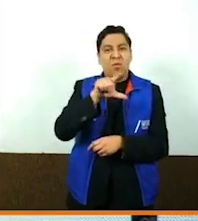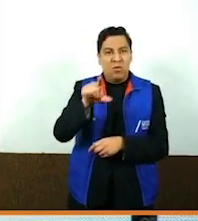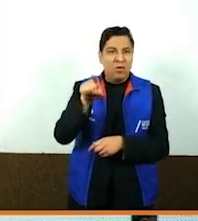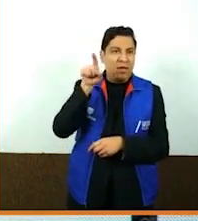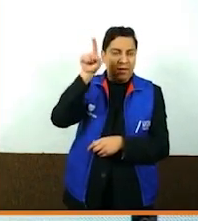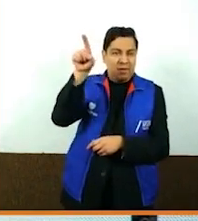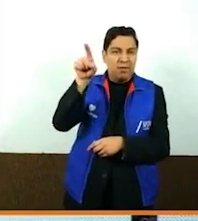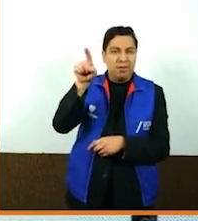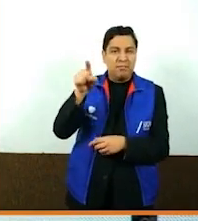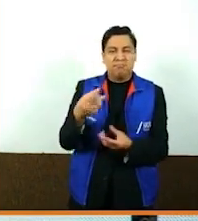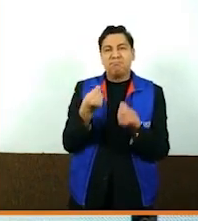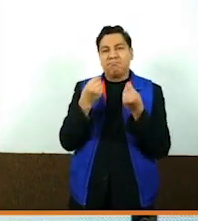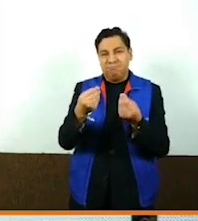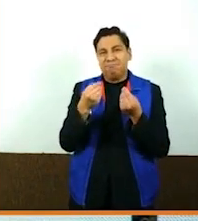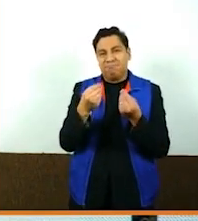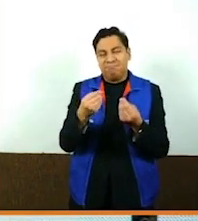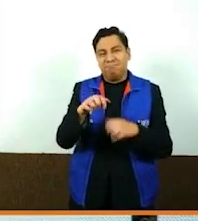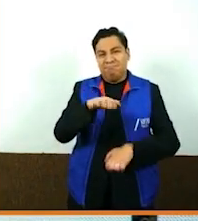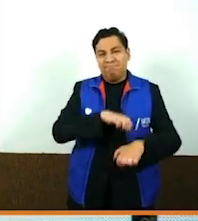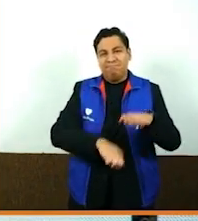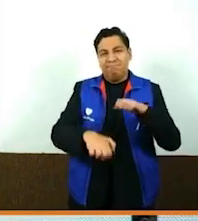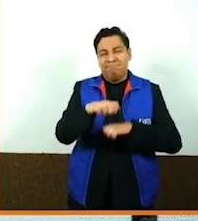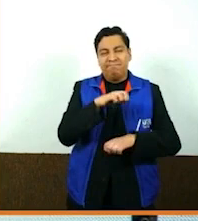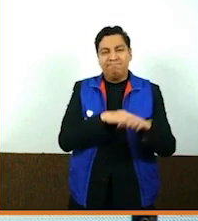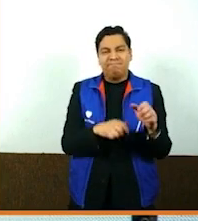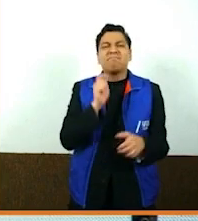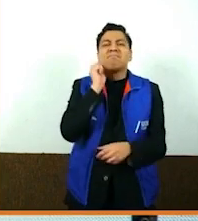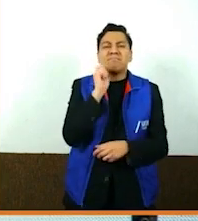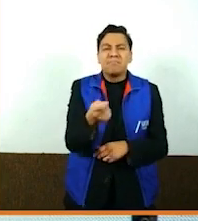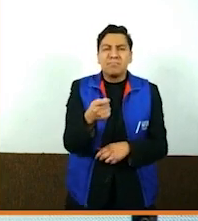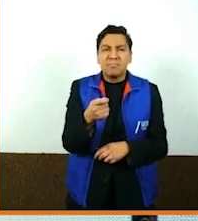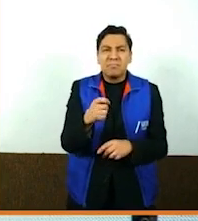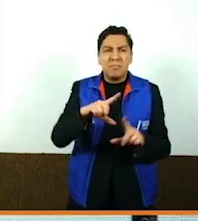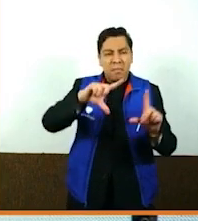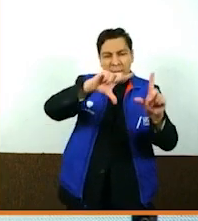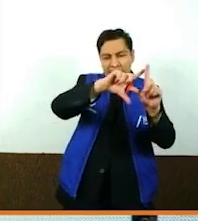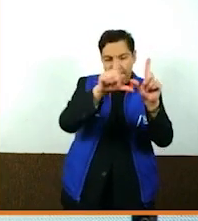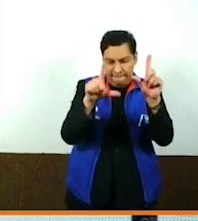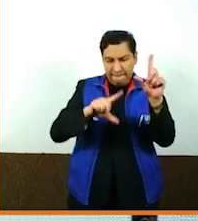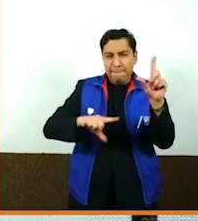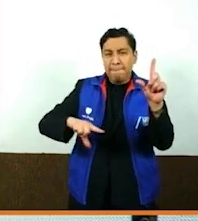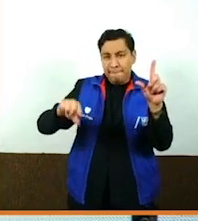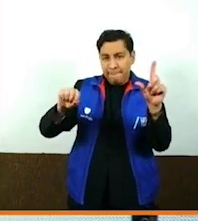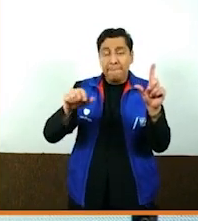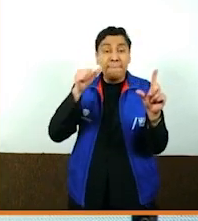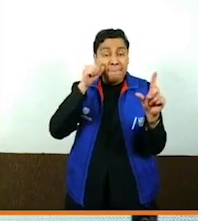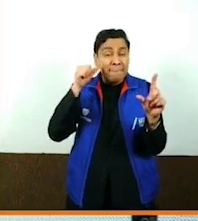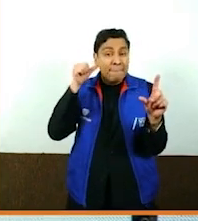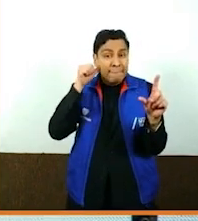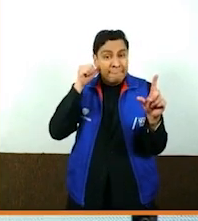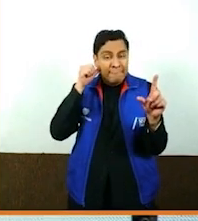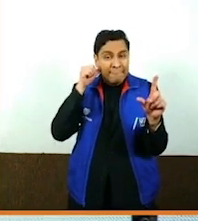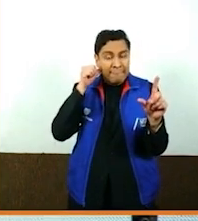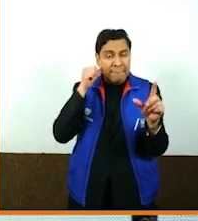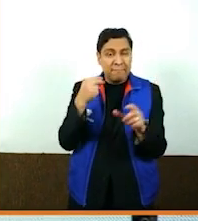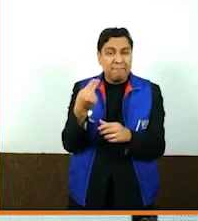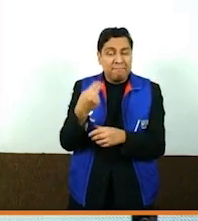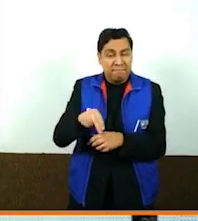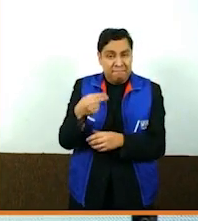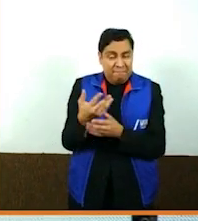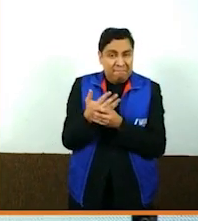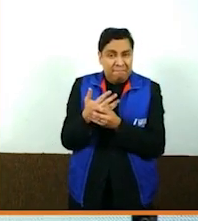parte de Monterrey, de cada uno de los lugares, incluso una empresa ayer que se denomina